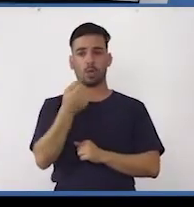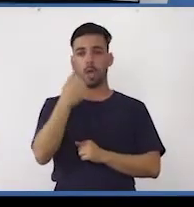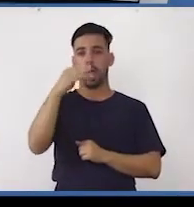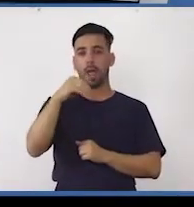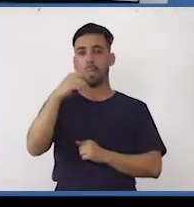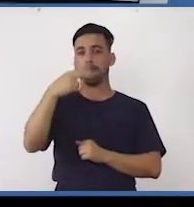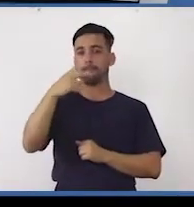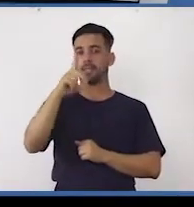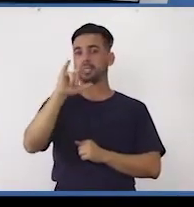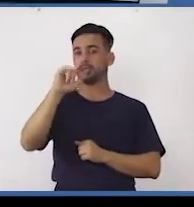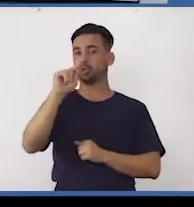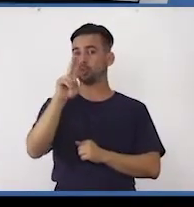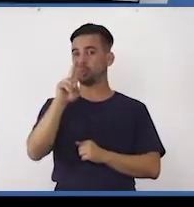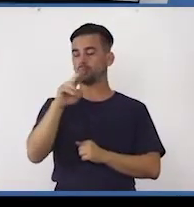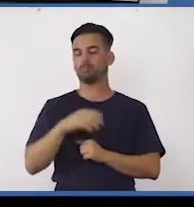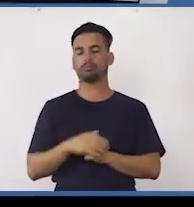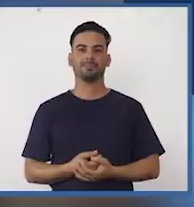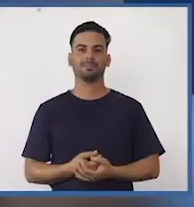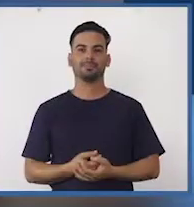será entonces frecuencia?